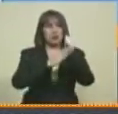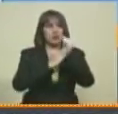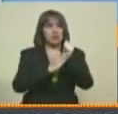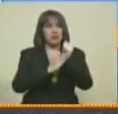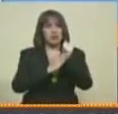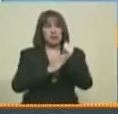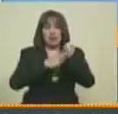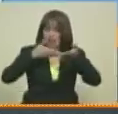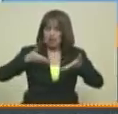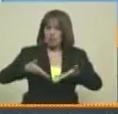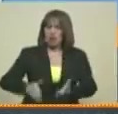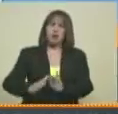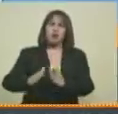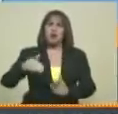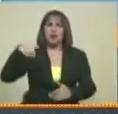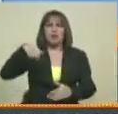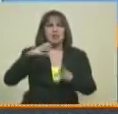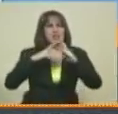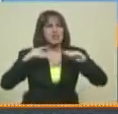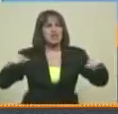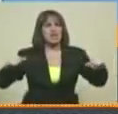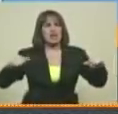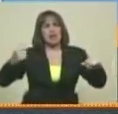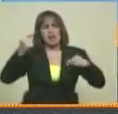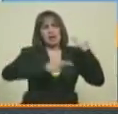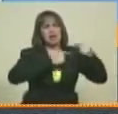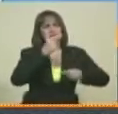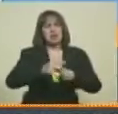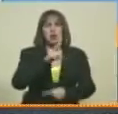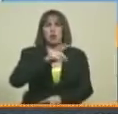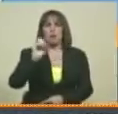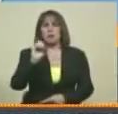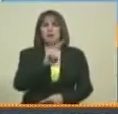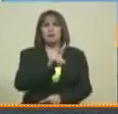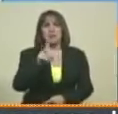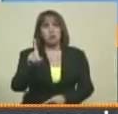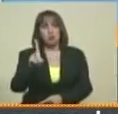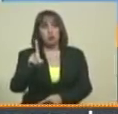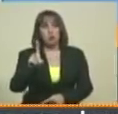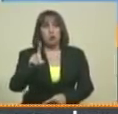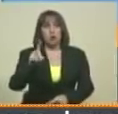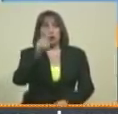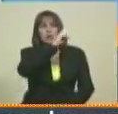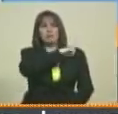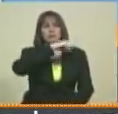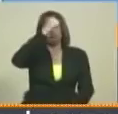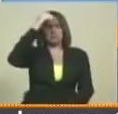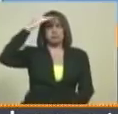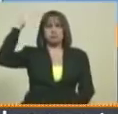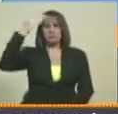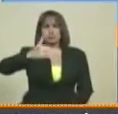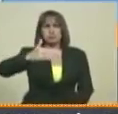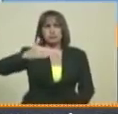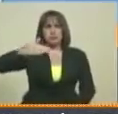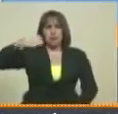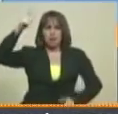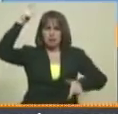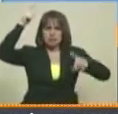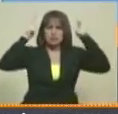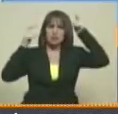haya parido esta tierra en el siglo XX y el siglo XXI, el comandante supremo Hugo